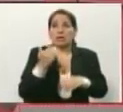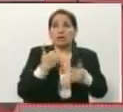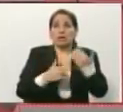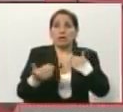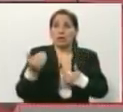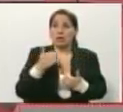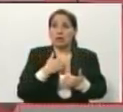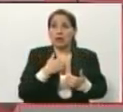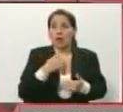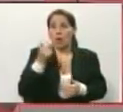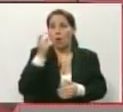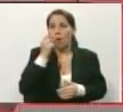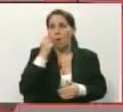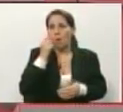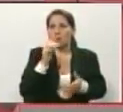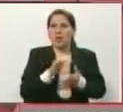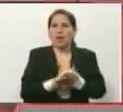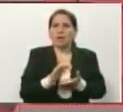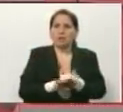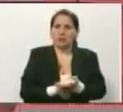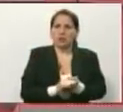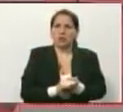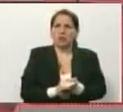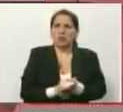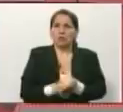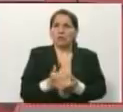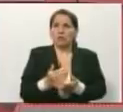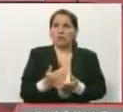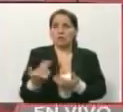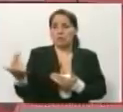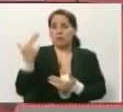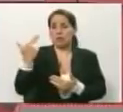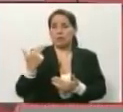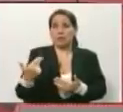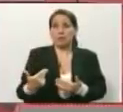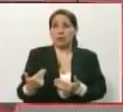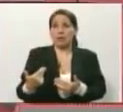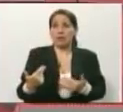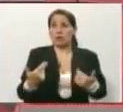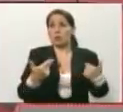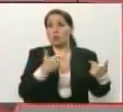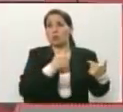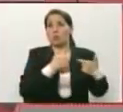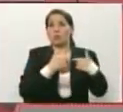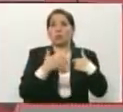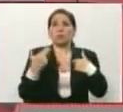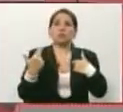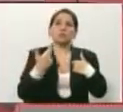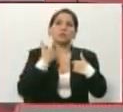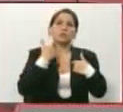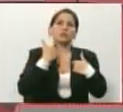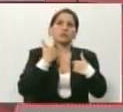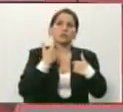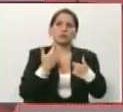Jiménez Báez, herido de gravedad. Tiene un tiro aquí en el pecho, salió por el cuello.